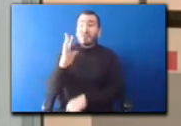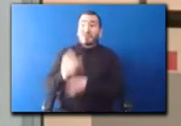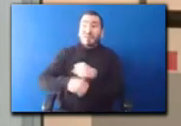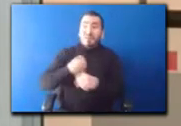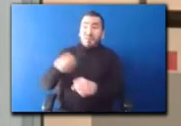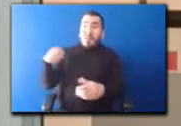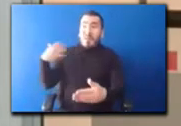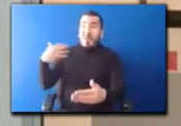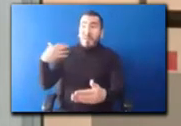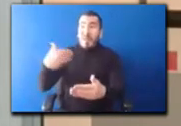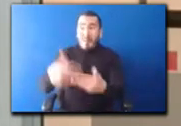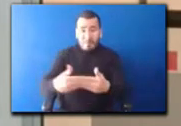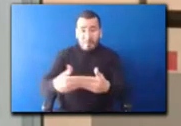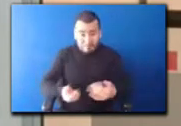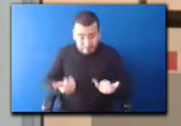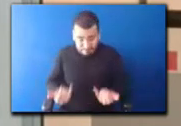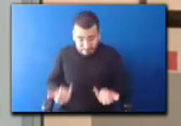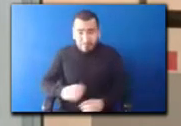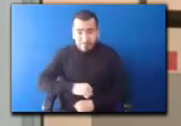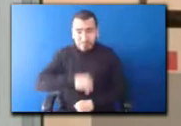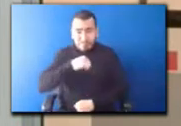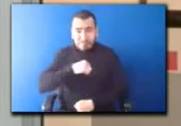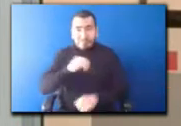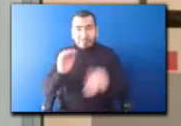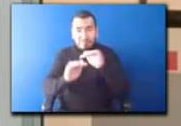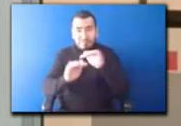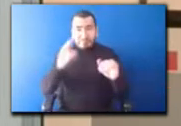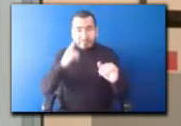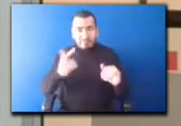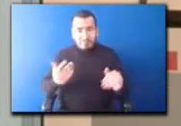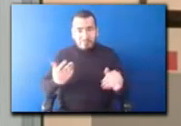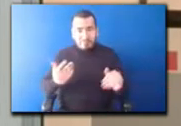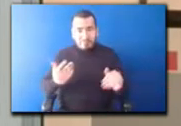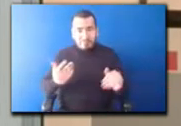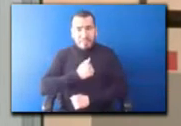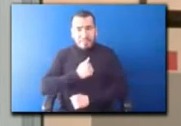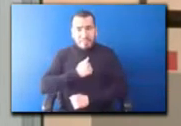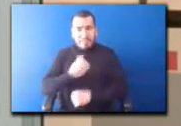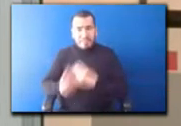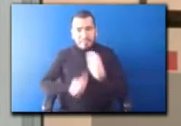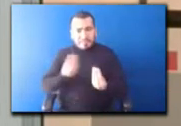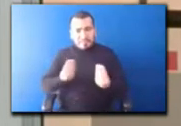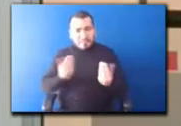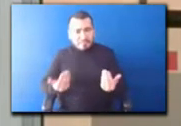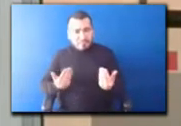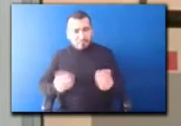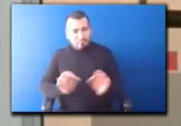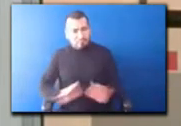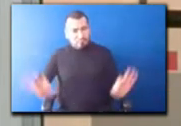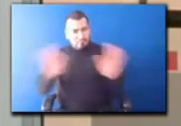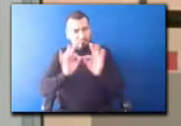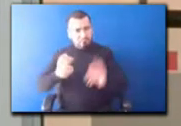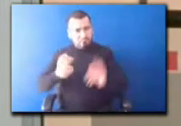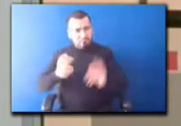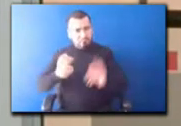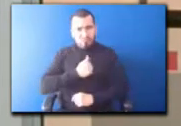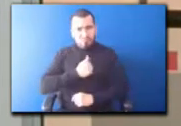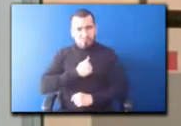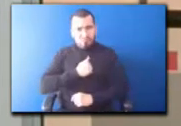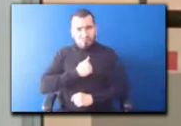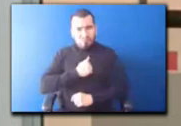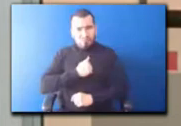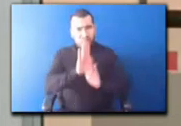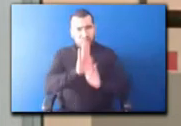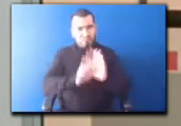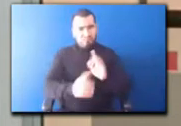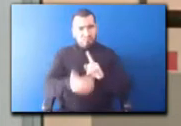que hice parte del equipo que lanzó ese proyecto y que hoy, con mucho éxito, tiene los